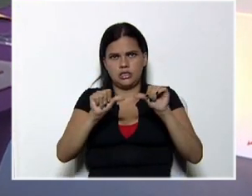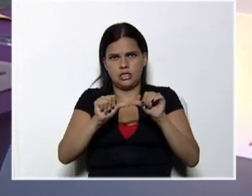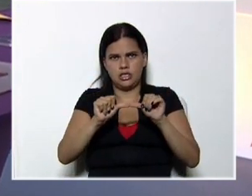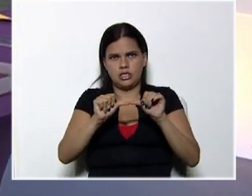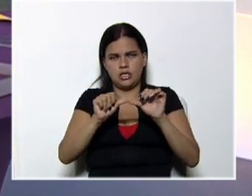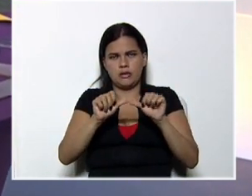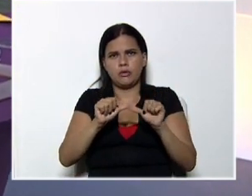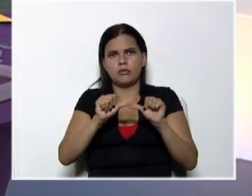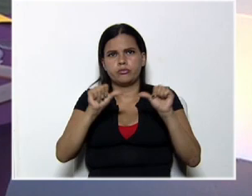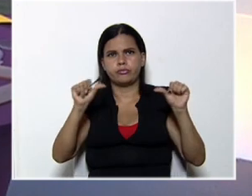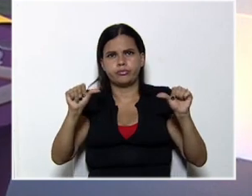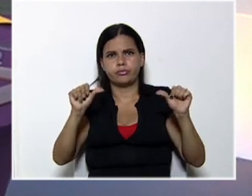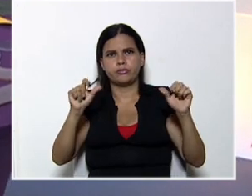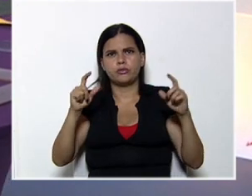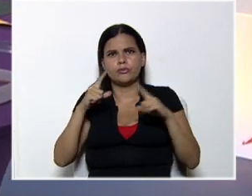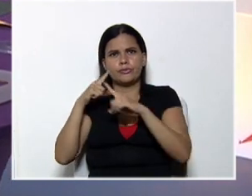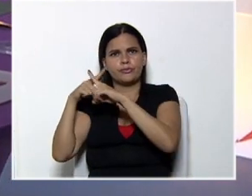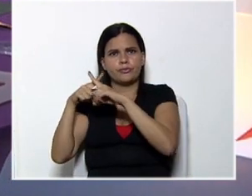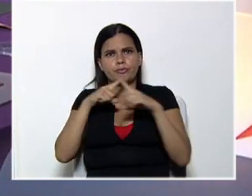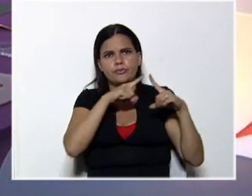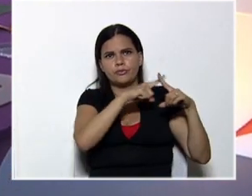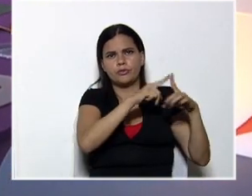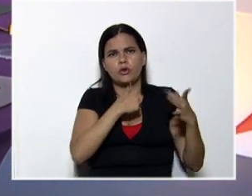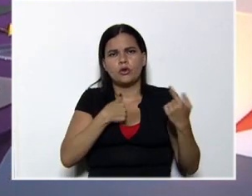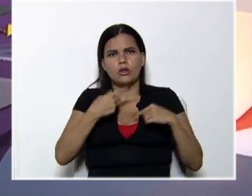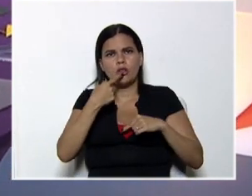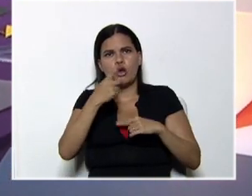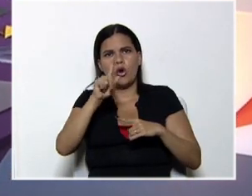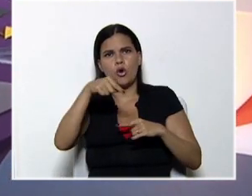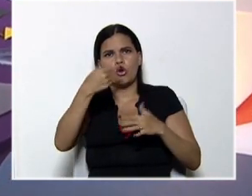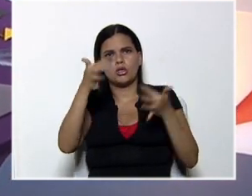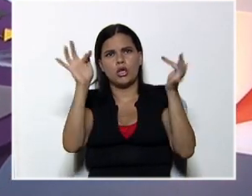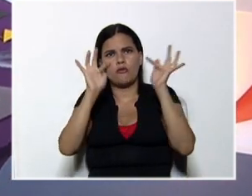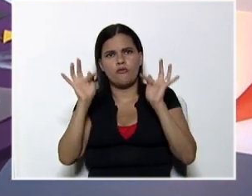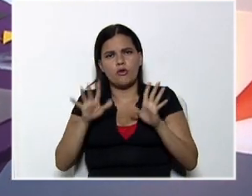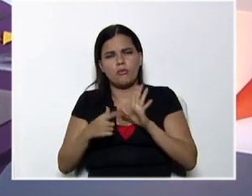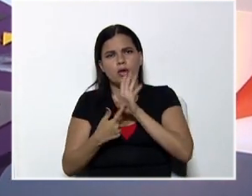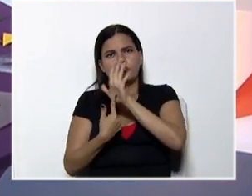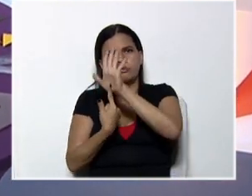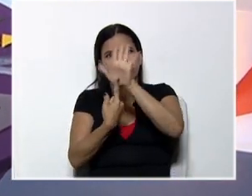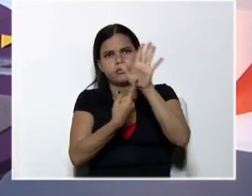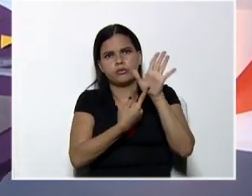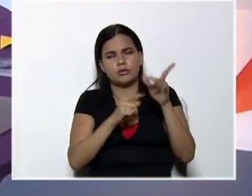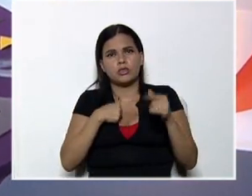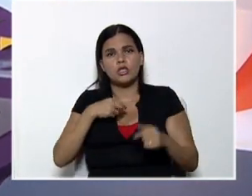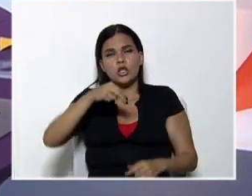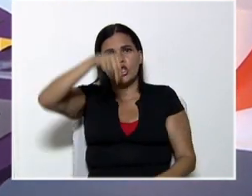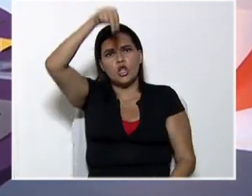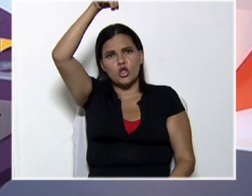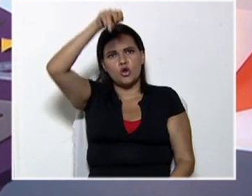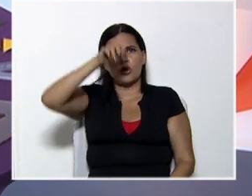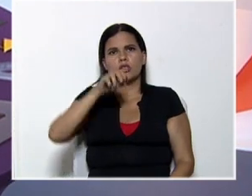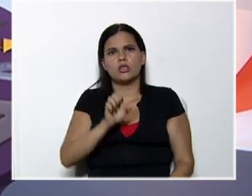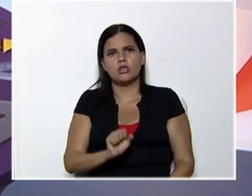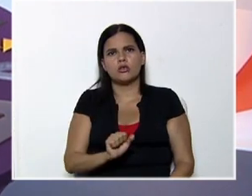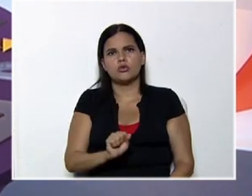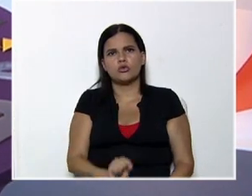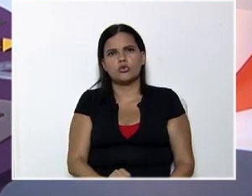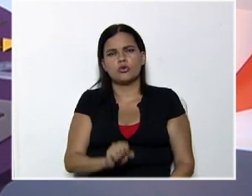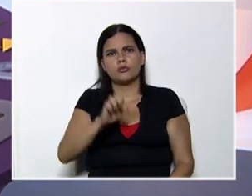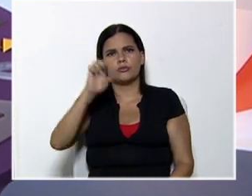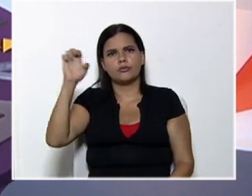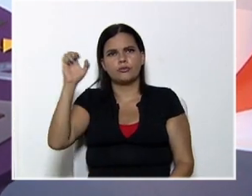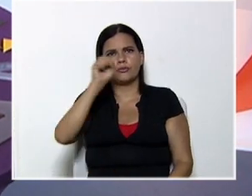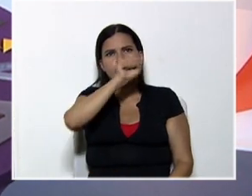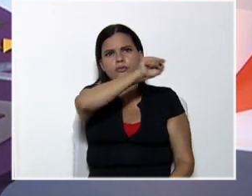sistema cartesiano, lo que corresponde a otras formas de representación del norte, sur, este, oeste, es decir,